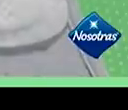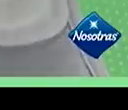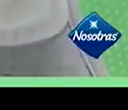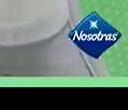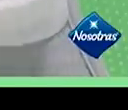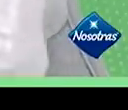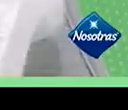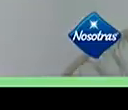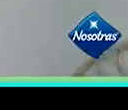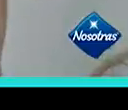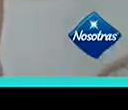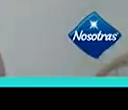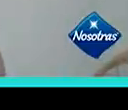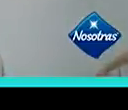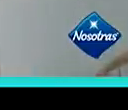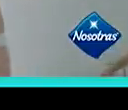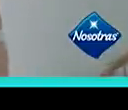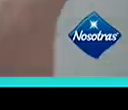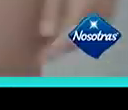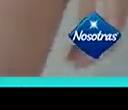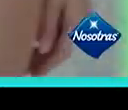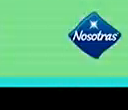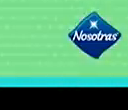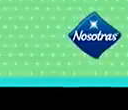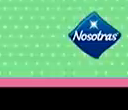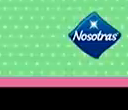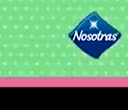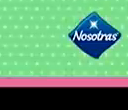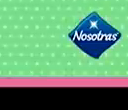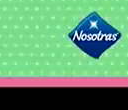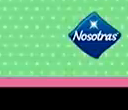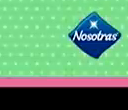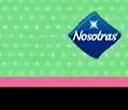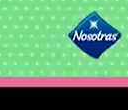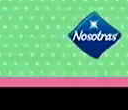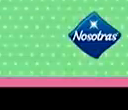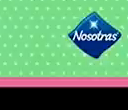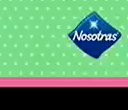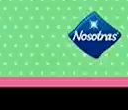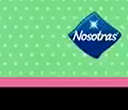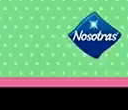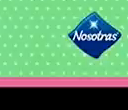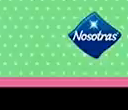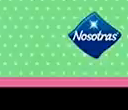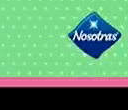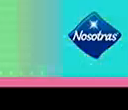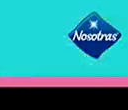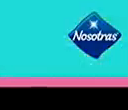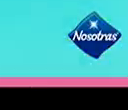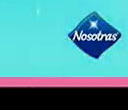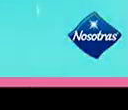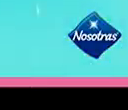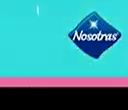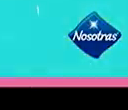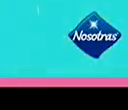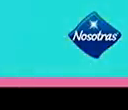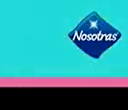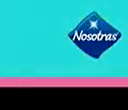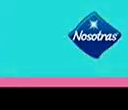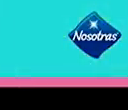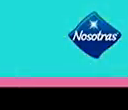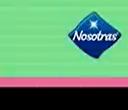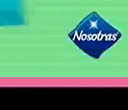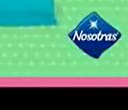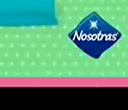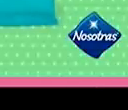así estarás limpia seca y tu ropa interior como nueva complementa tu rutina diaria usando jabón íntimo nosotras en la ducha y